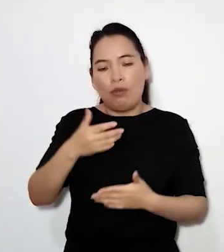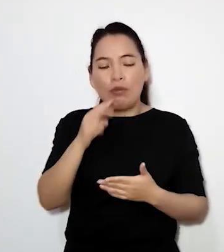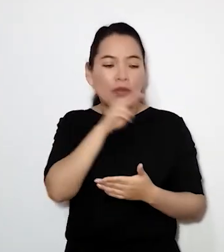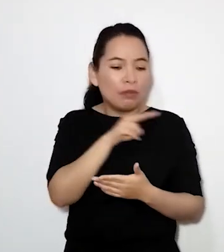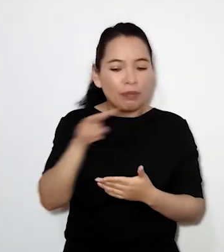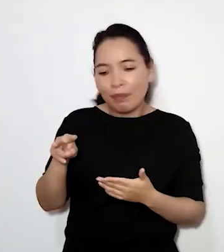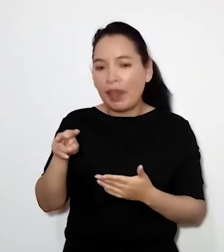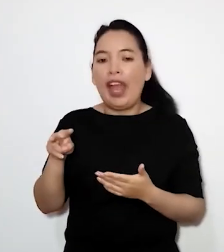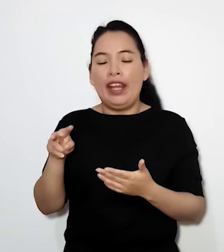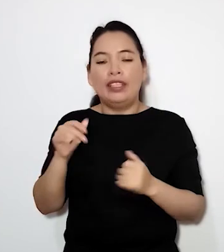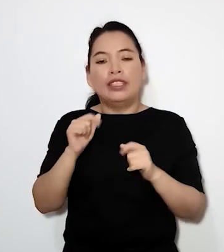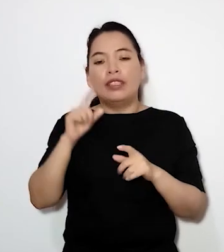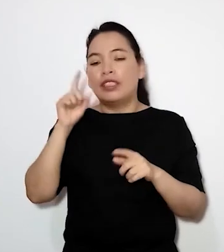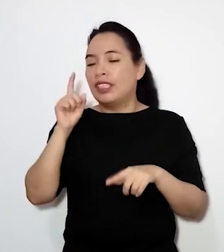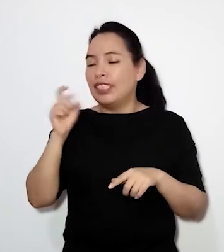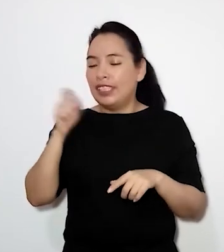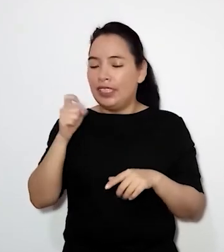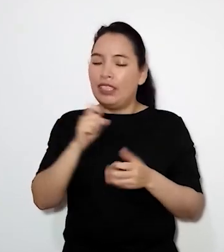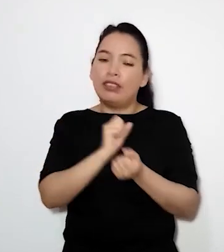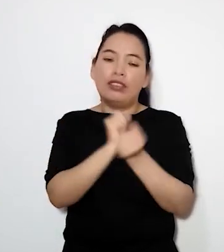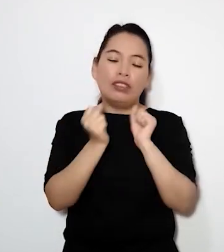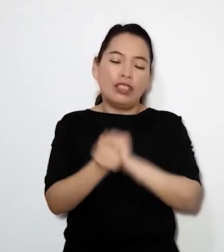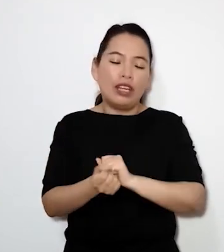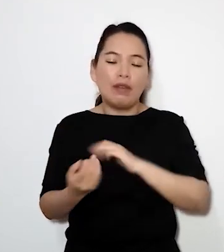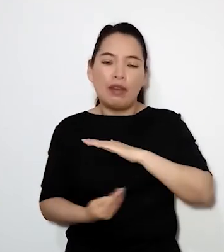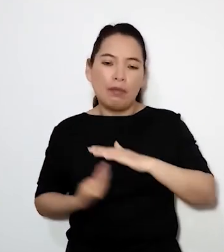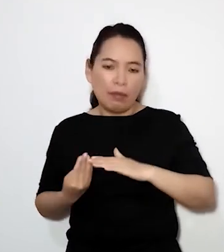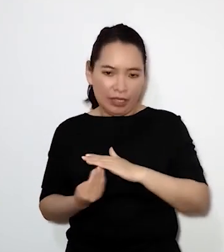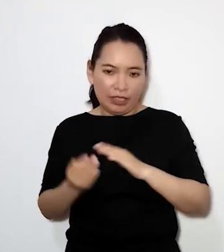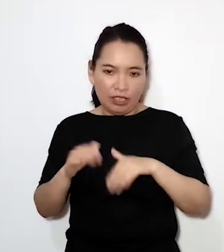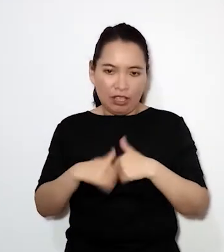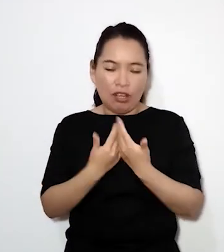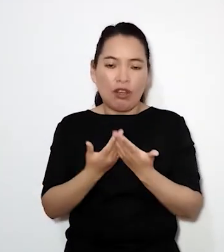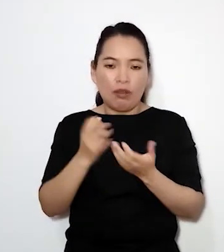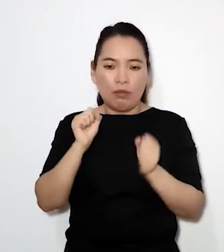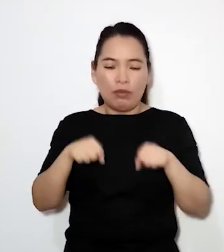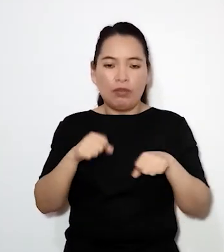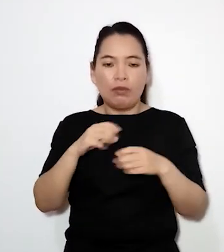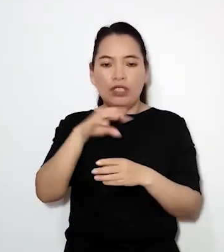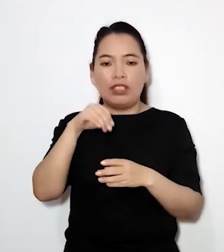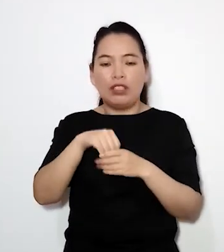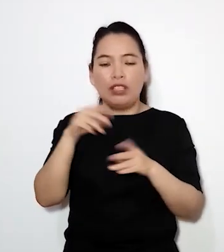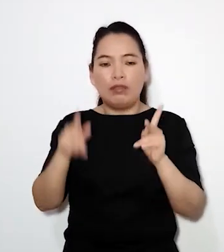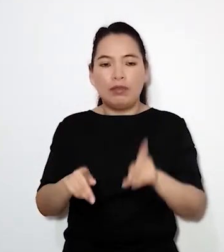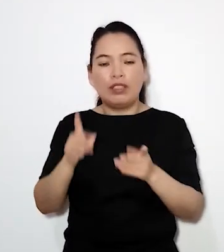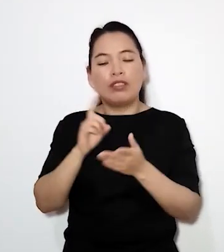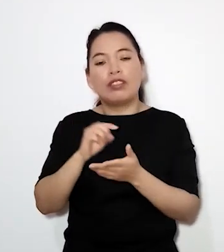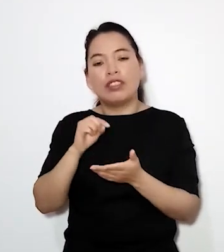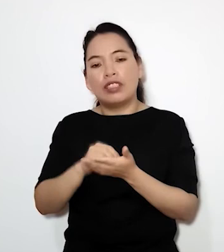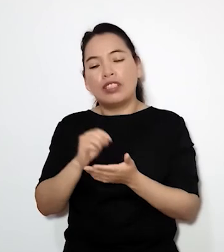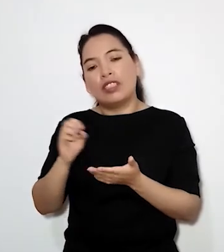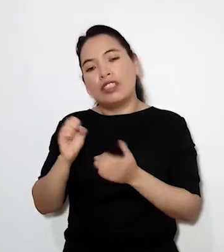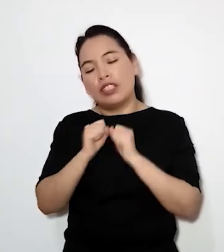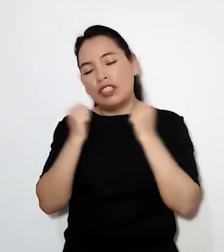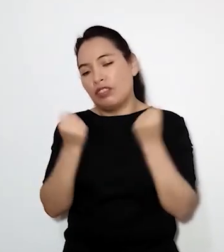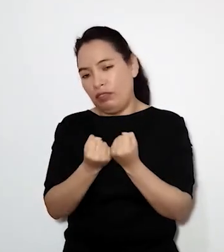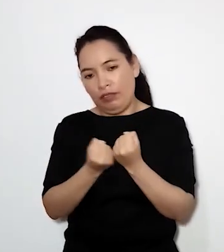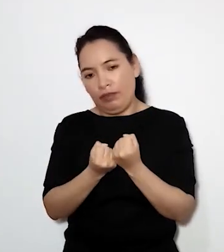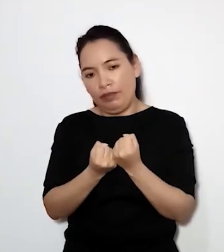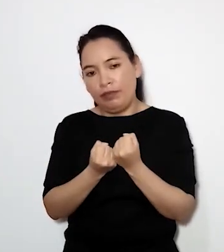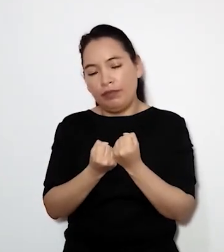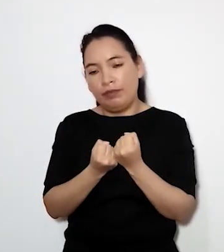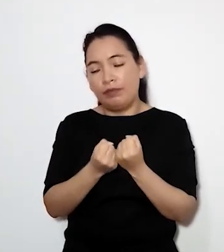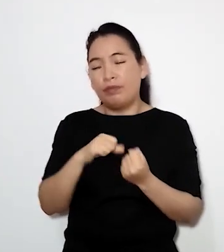que necesitamos en cómo vamos a incluir a las personas con discapacidad en la sociedad. Yo creo que lo que tenemos que entender es